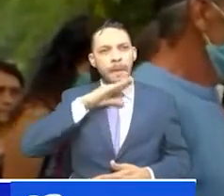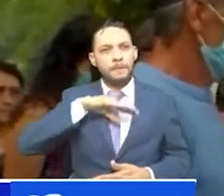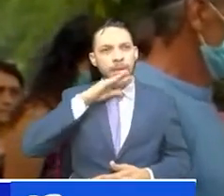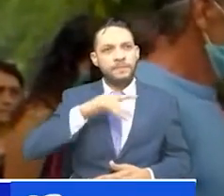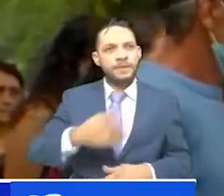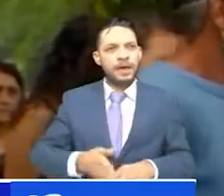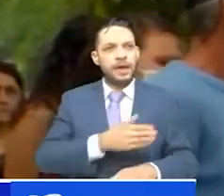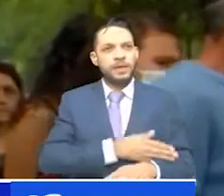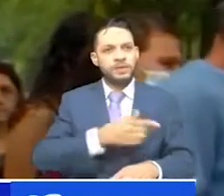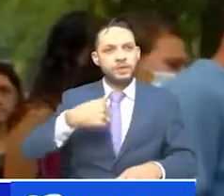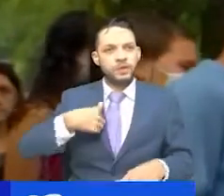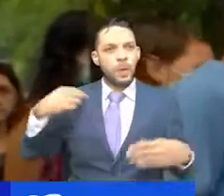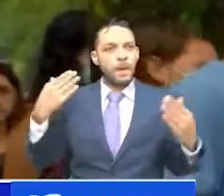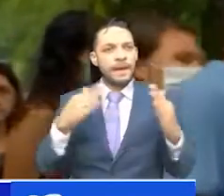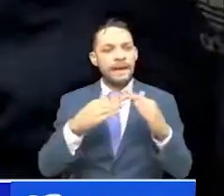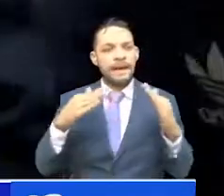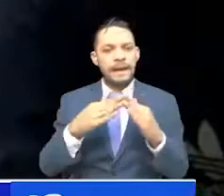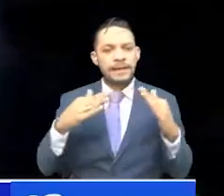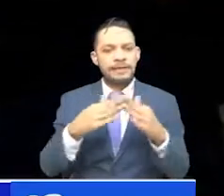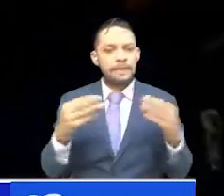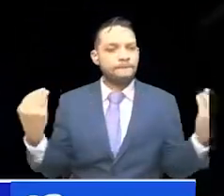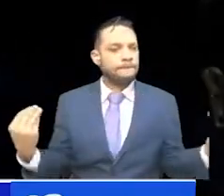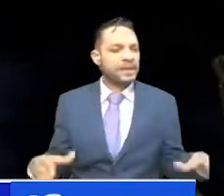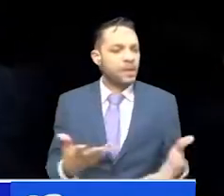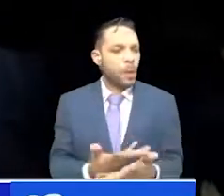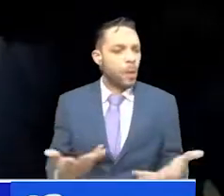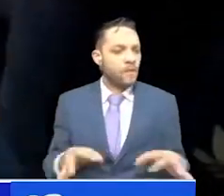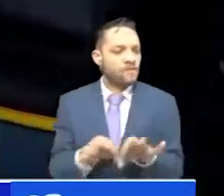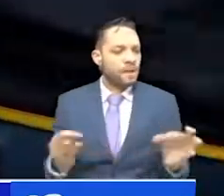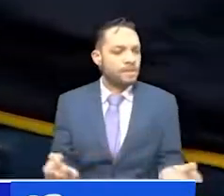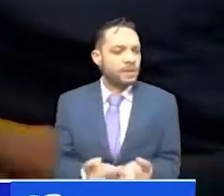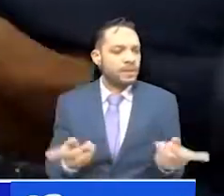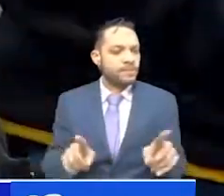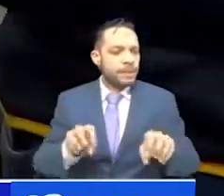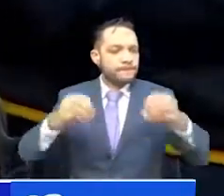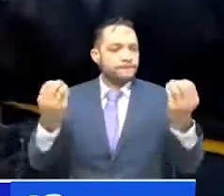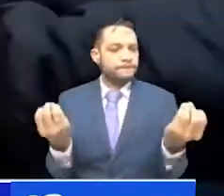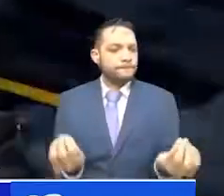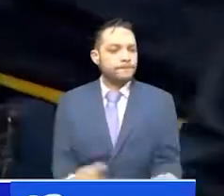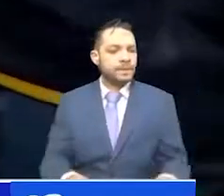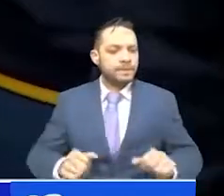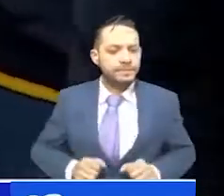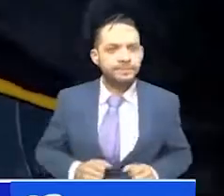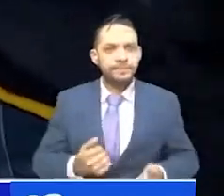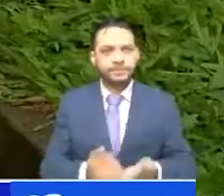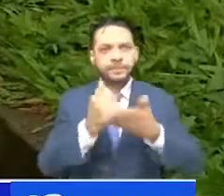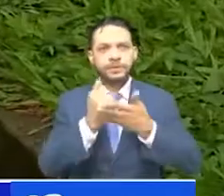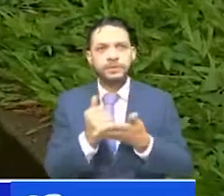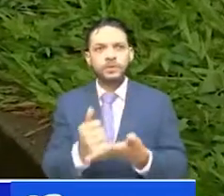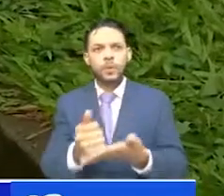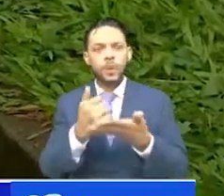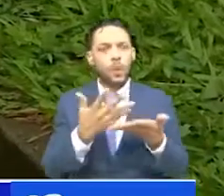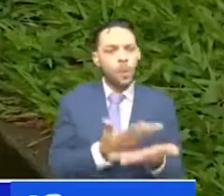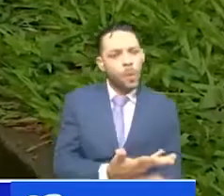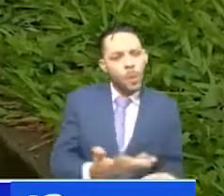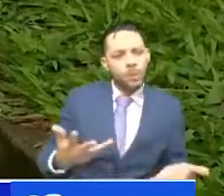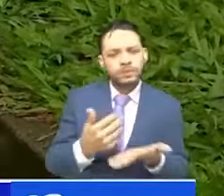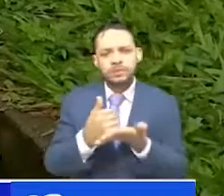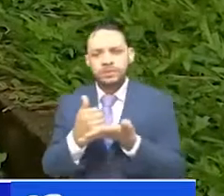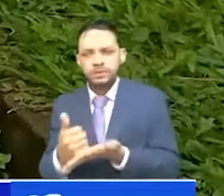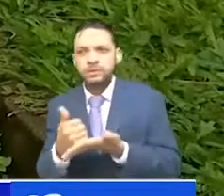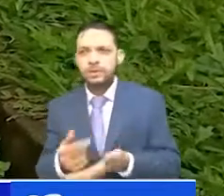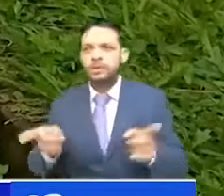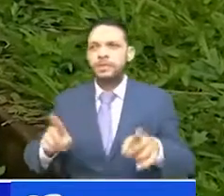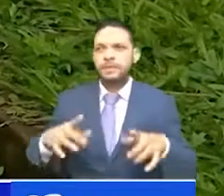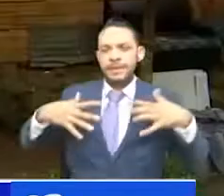perdí la casa mía, la familia. En medio de estas jornadas también han sido entregadas diferentes tipos de ayudas para los animalitos que se